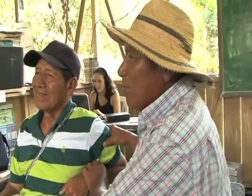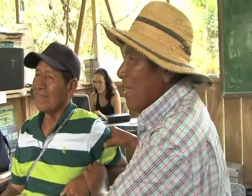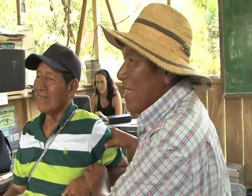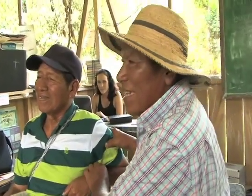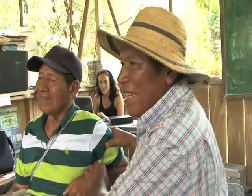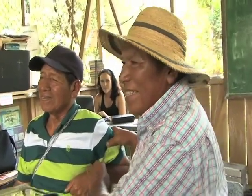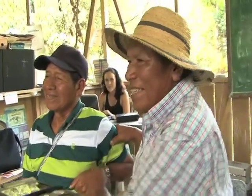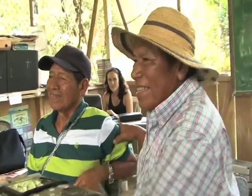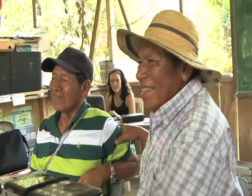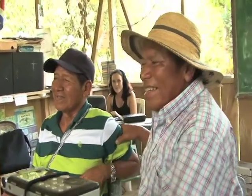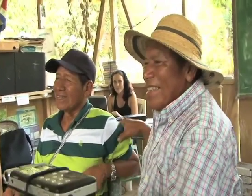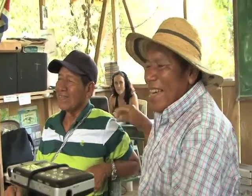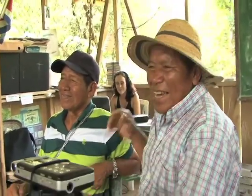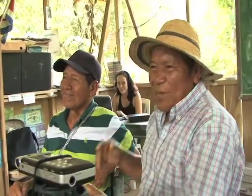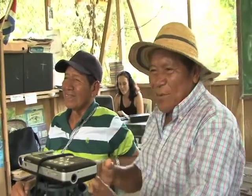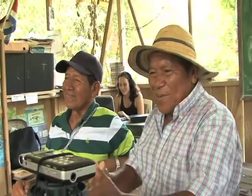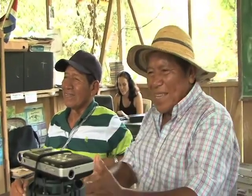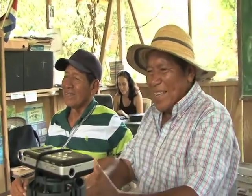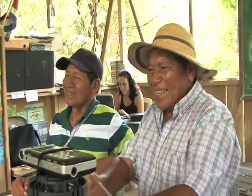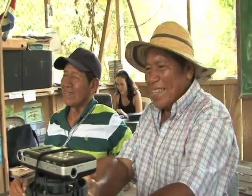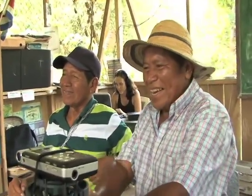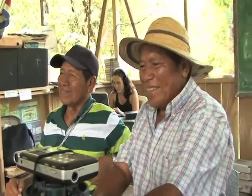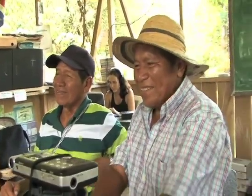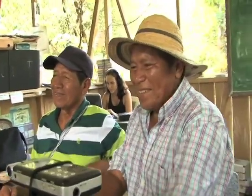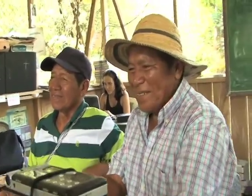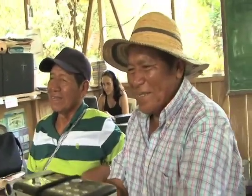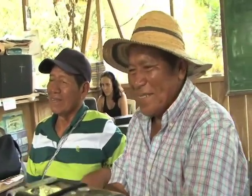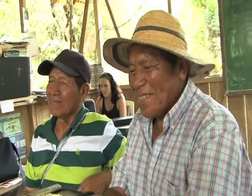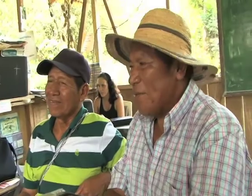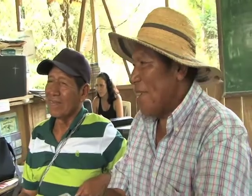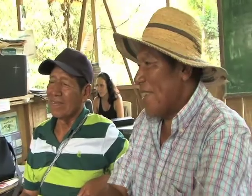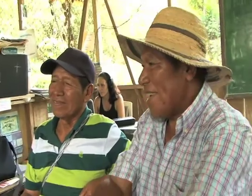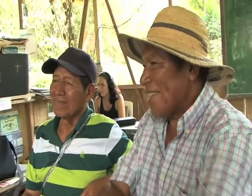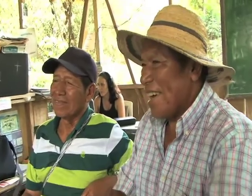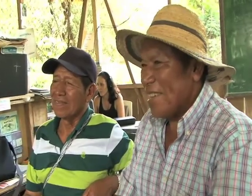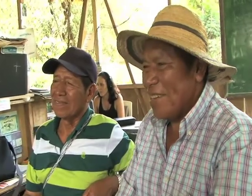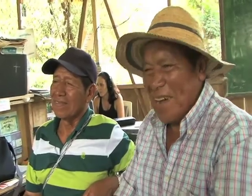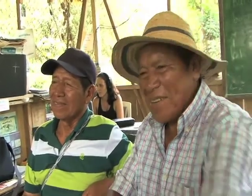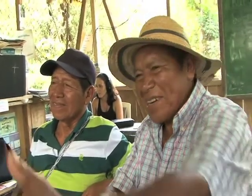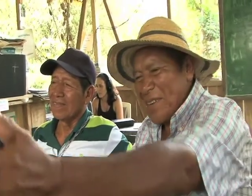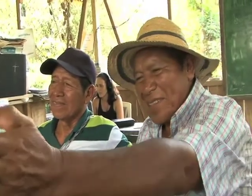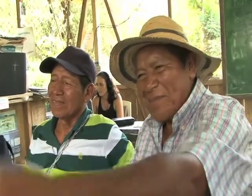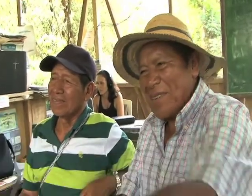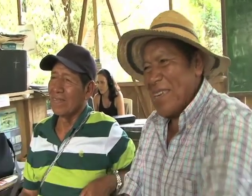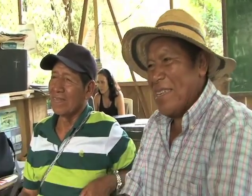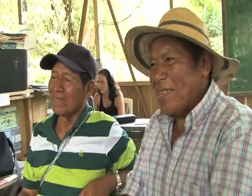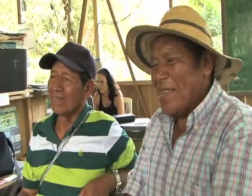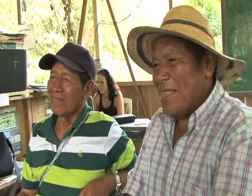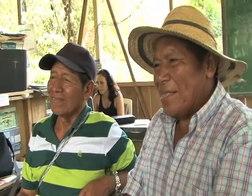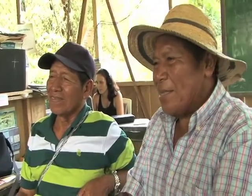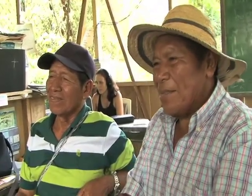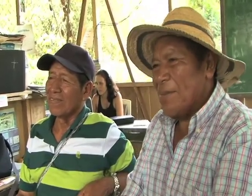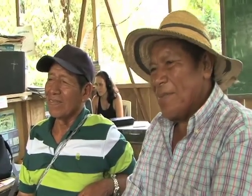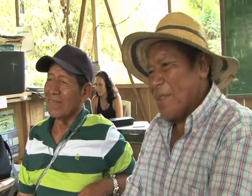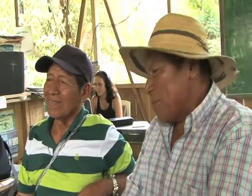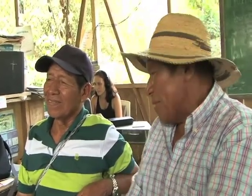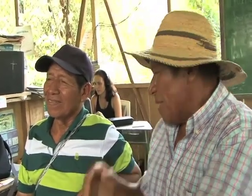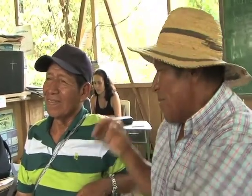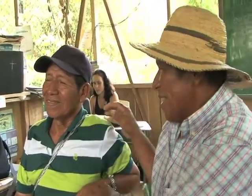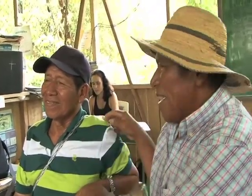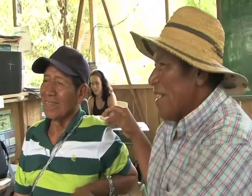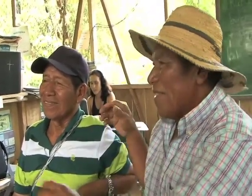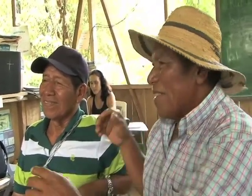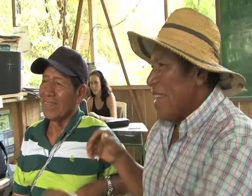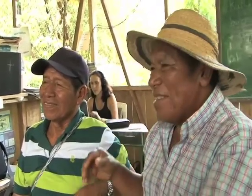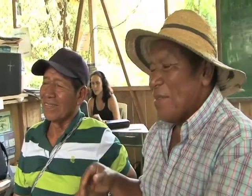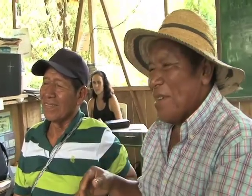señor, tengo que sentarte. Y en eso viene entrando Rafael Ángel Calderón, abre la otra puerta. Dicen, ya